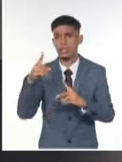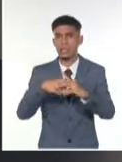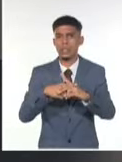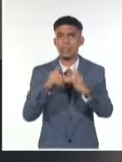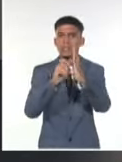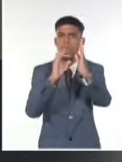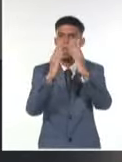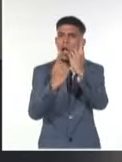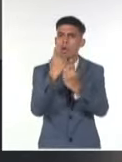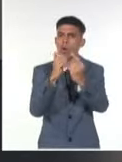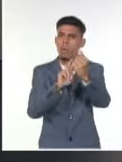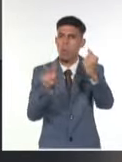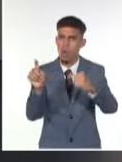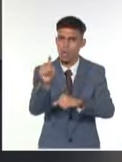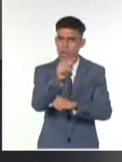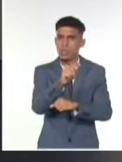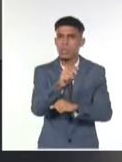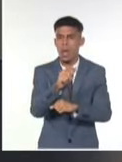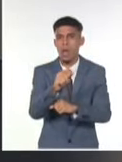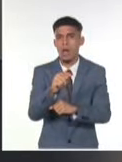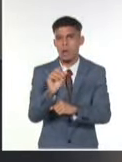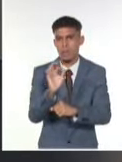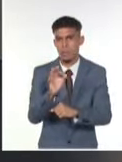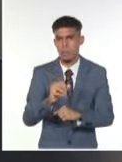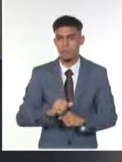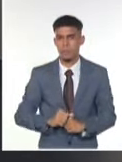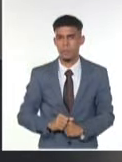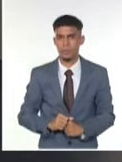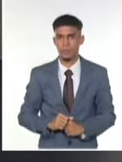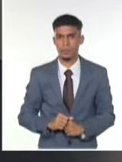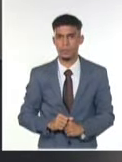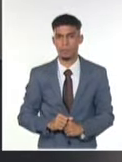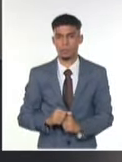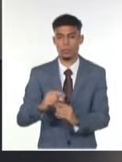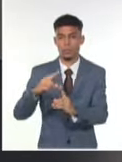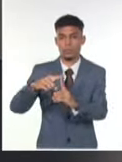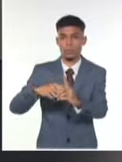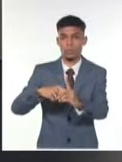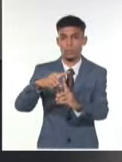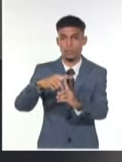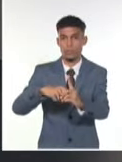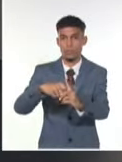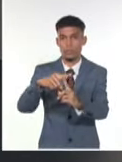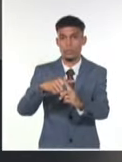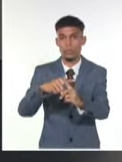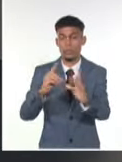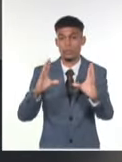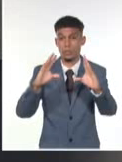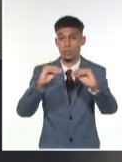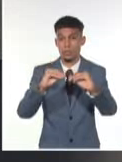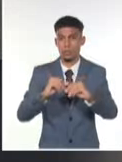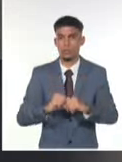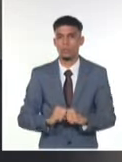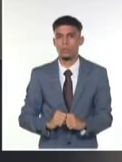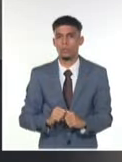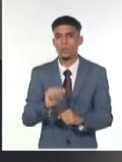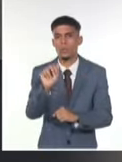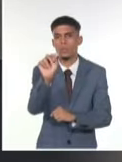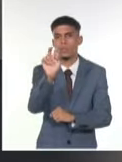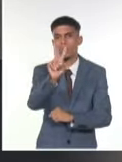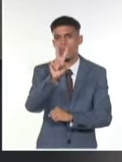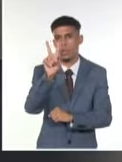región central serán más aisladas en el resto del territorio. Las temperaturas mínimas en la próxima madrugada con valores entre 22